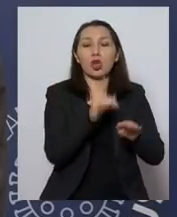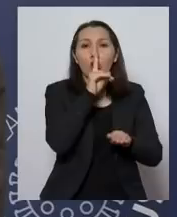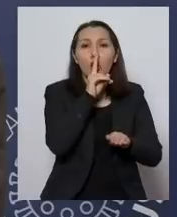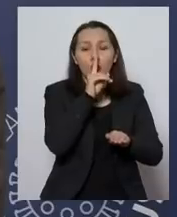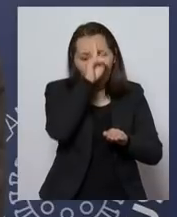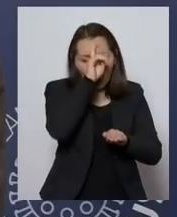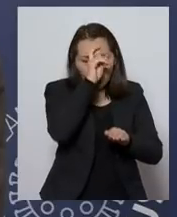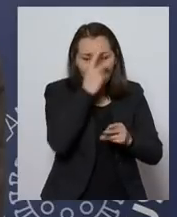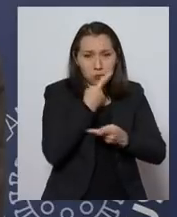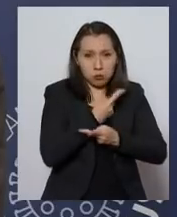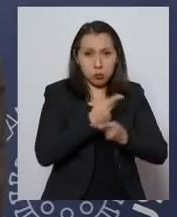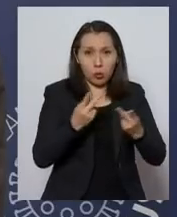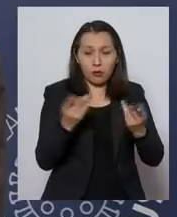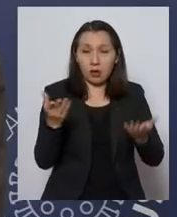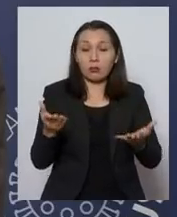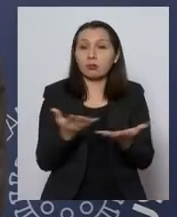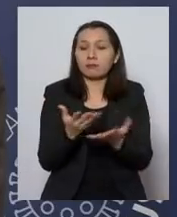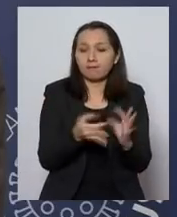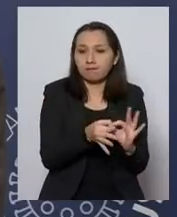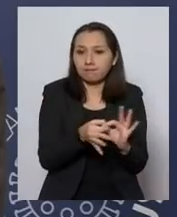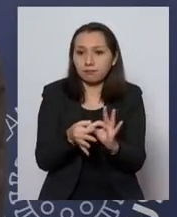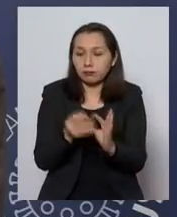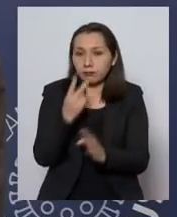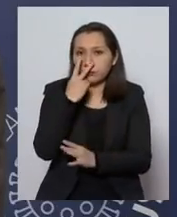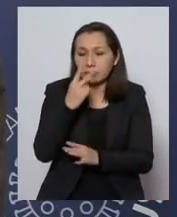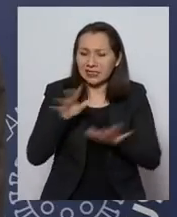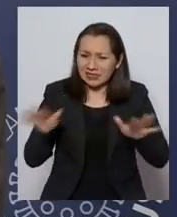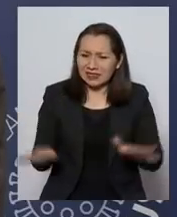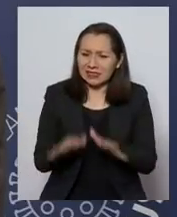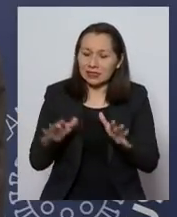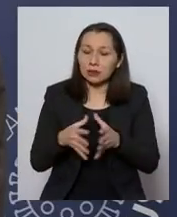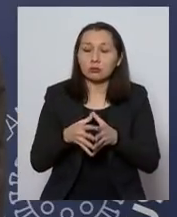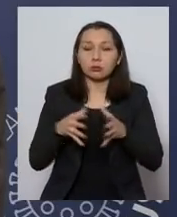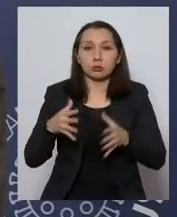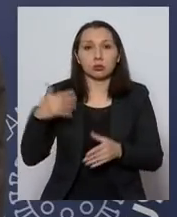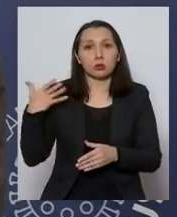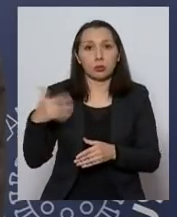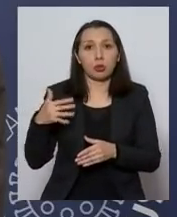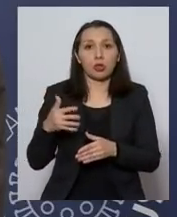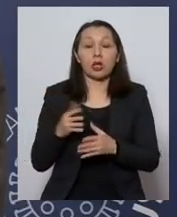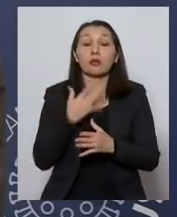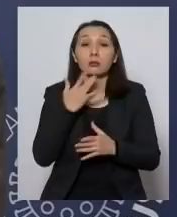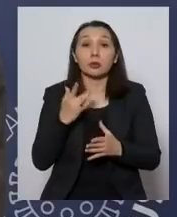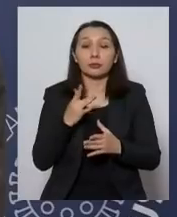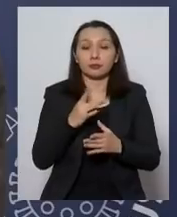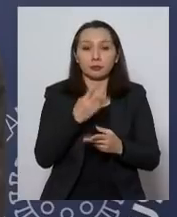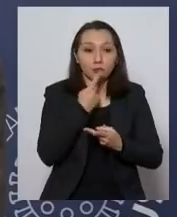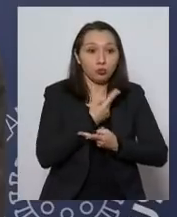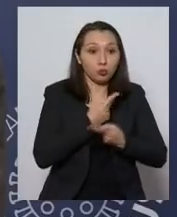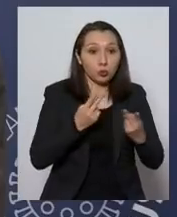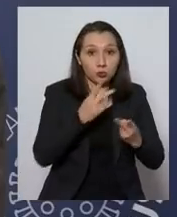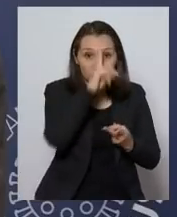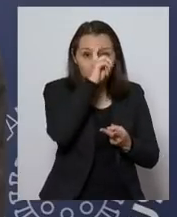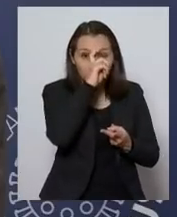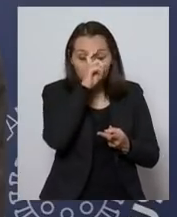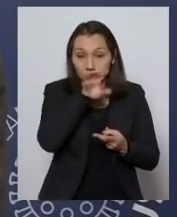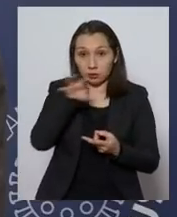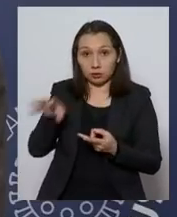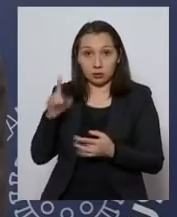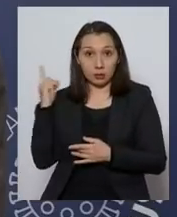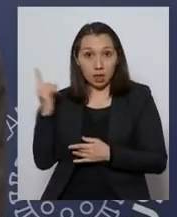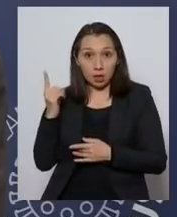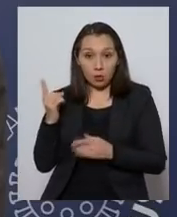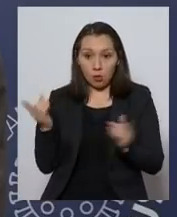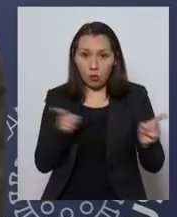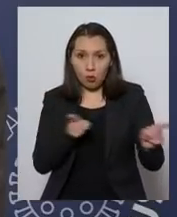públicos, teniendo en cuenta que estamos haciendo esfuerzos muy importantes porque tanto en el sector público como en el